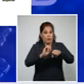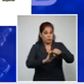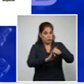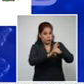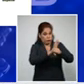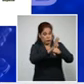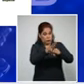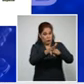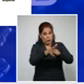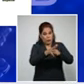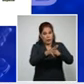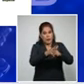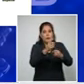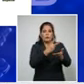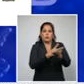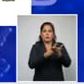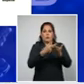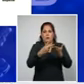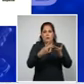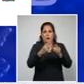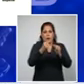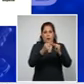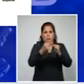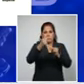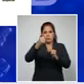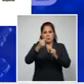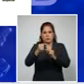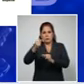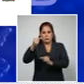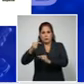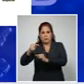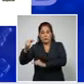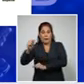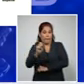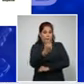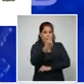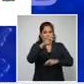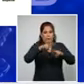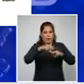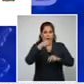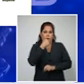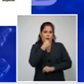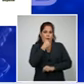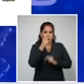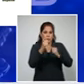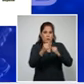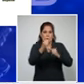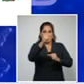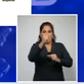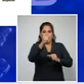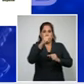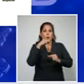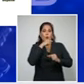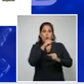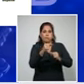los últimos 15 días. Primer lugar en La Habana Vieja, con una tasa ya